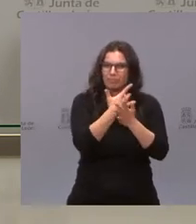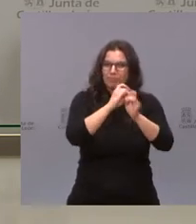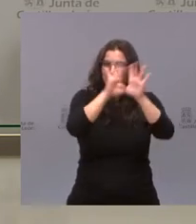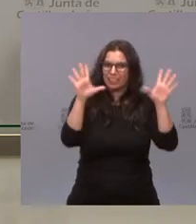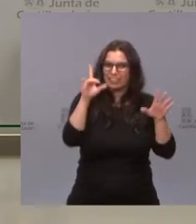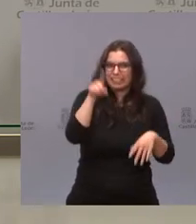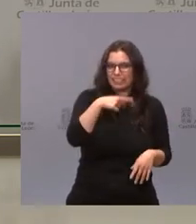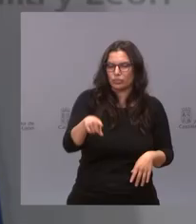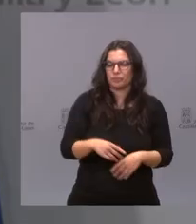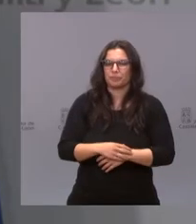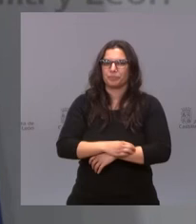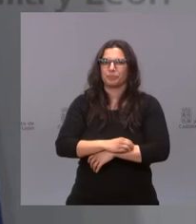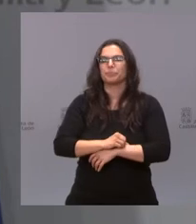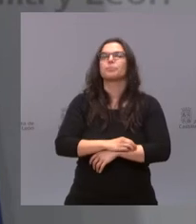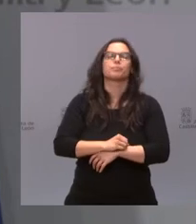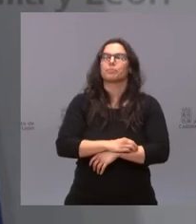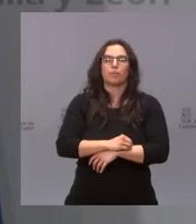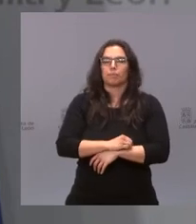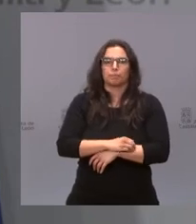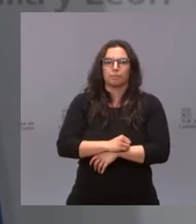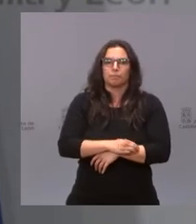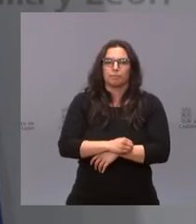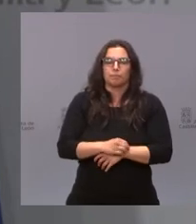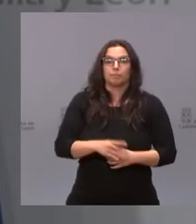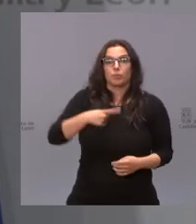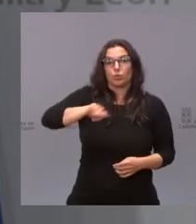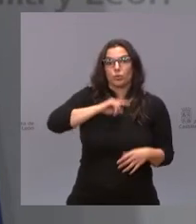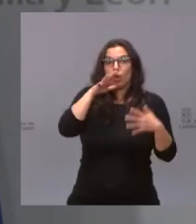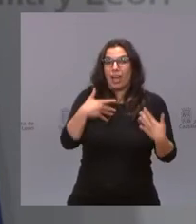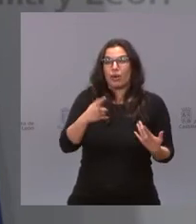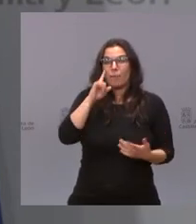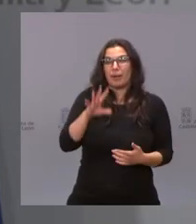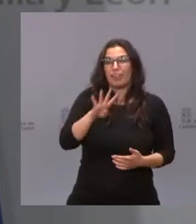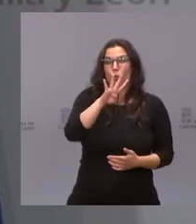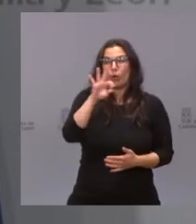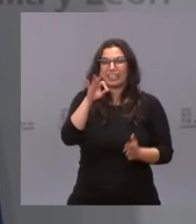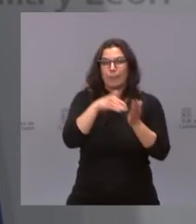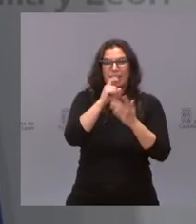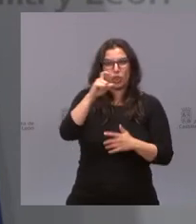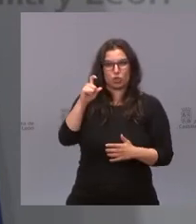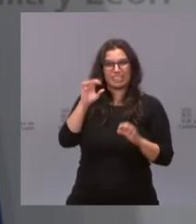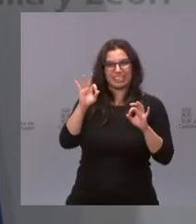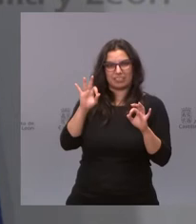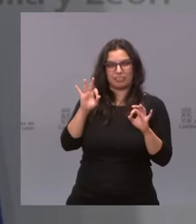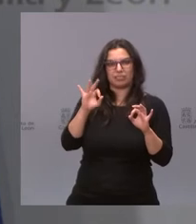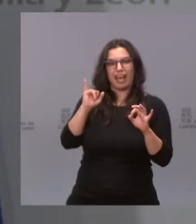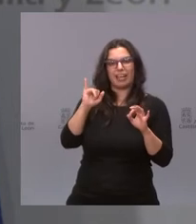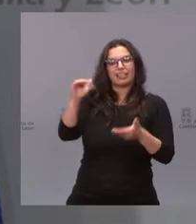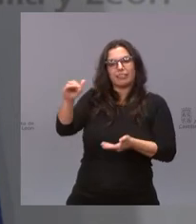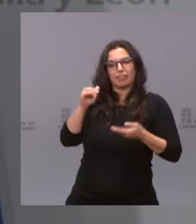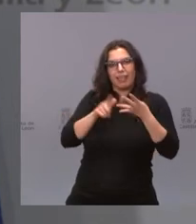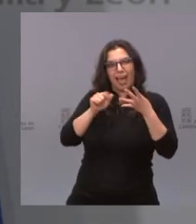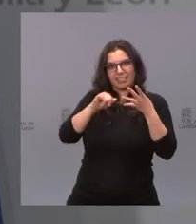esa circunstancia. No, nosotros tenemos en este momento, me parece que hay 40.000 dosis de